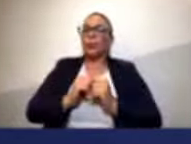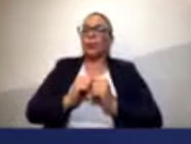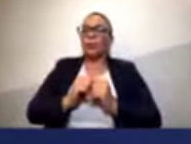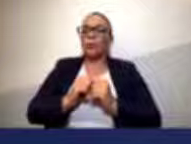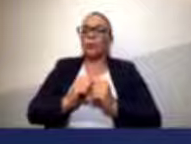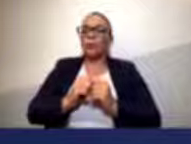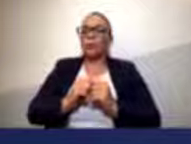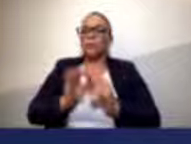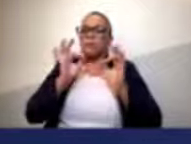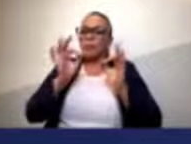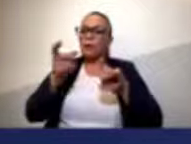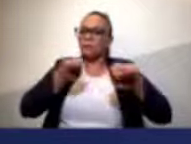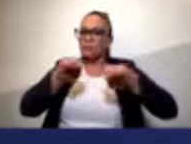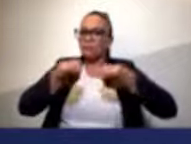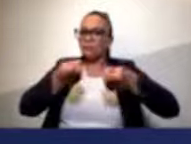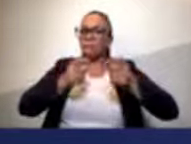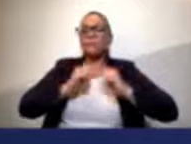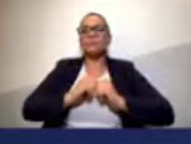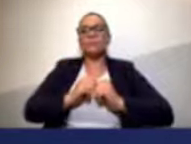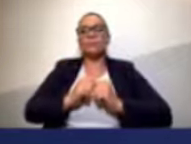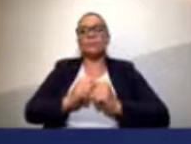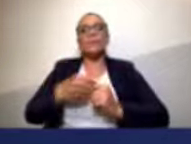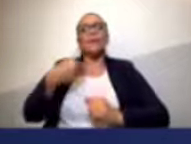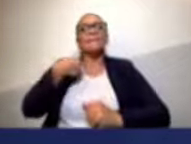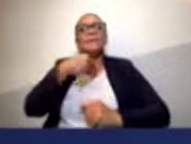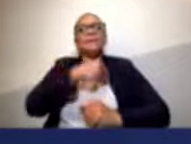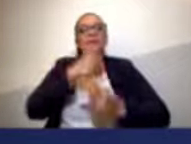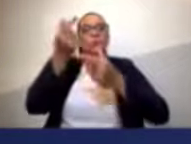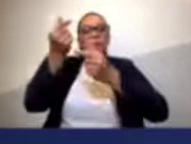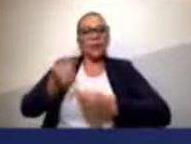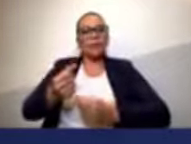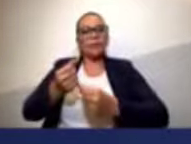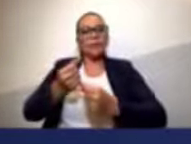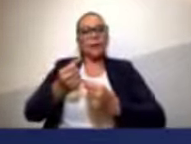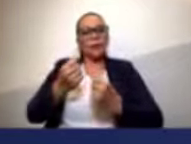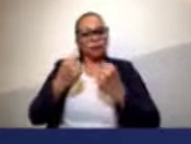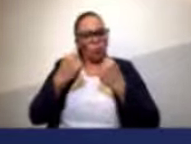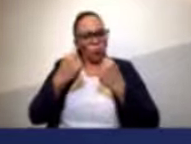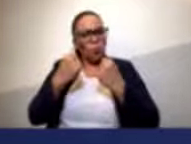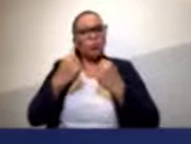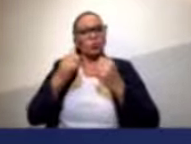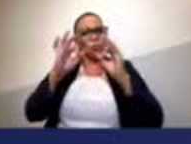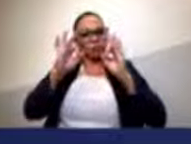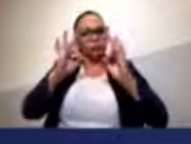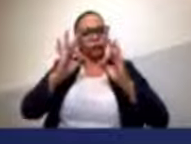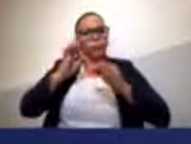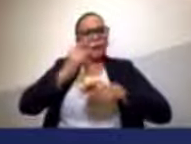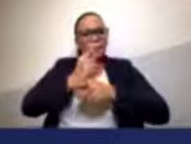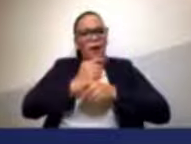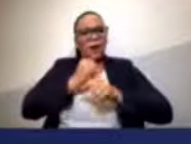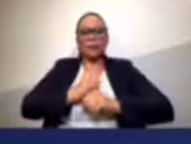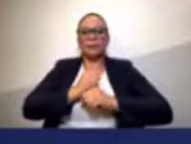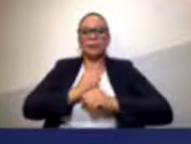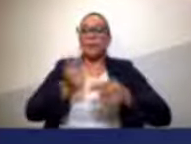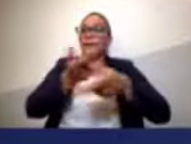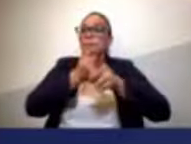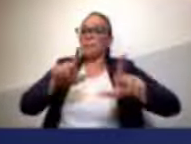que sea administrado por un Ministerio de Hacienda robusto, eficaz y libre de